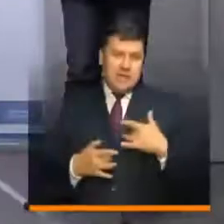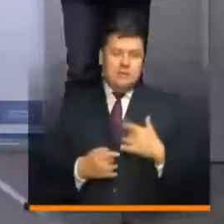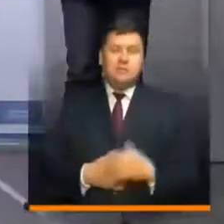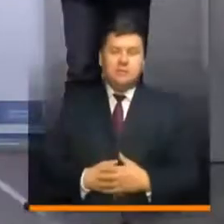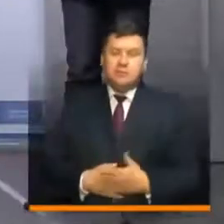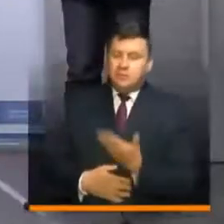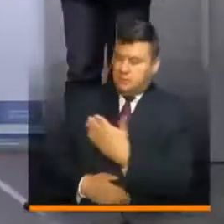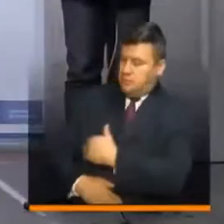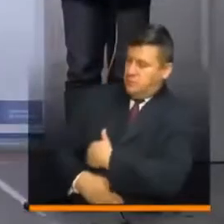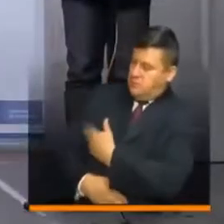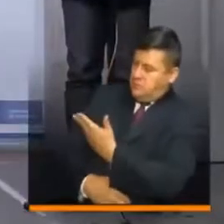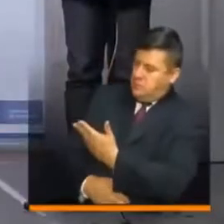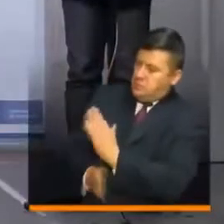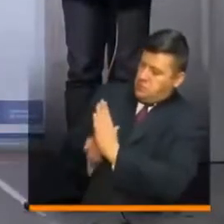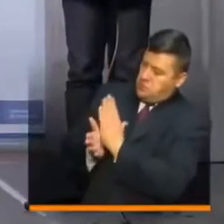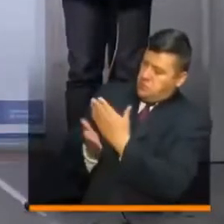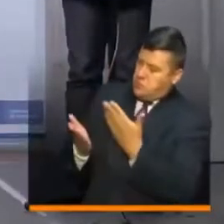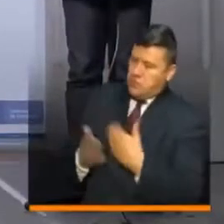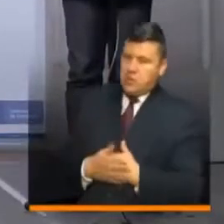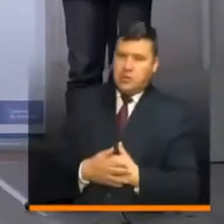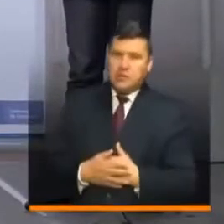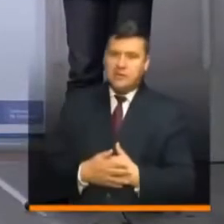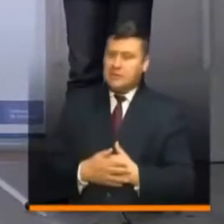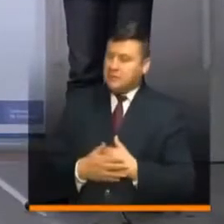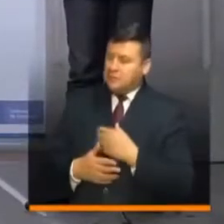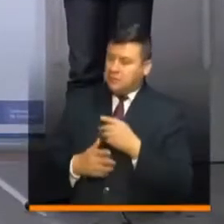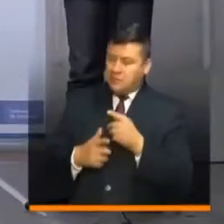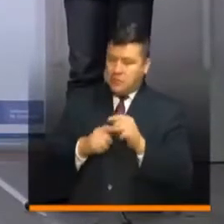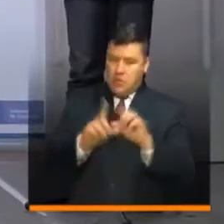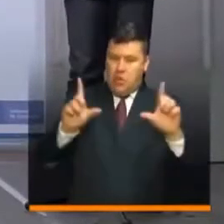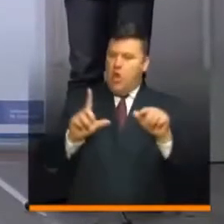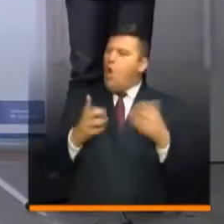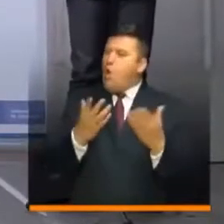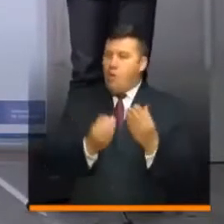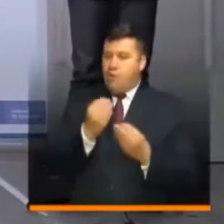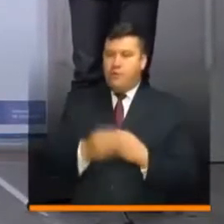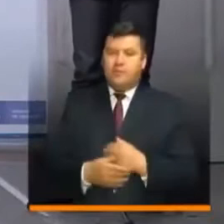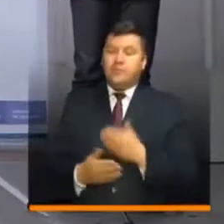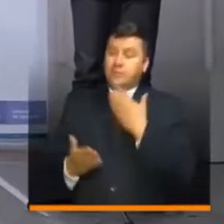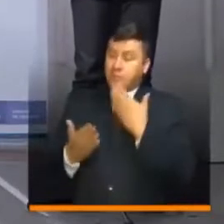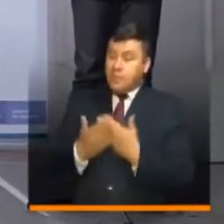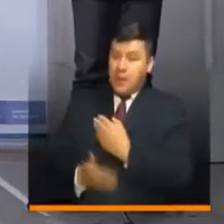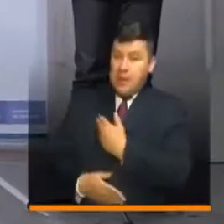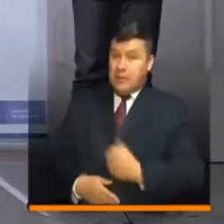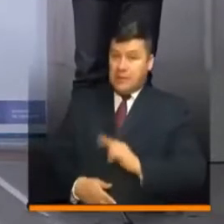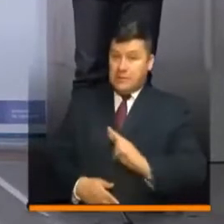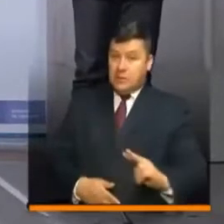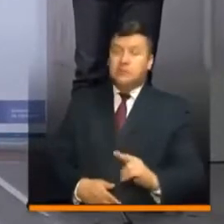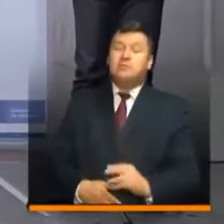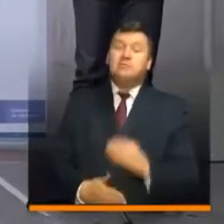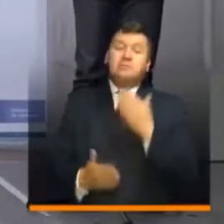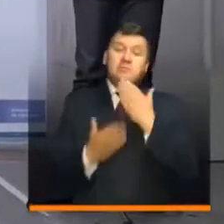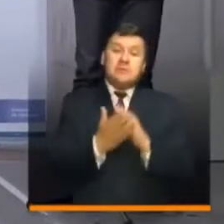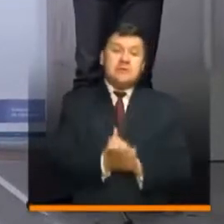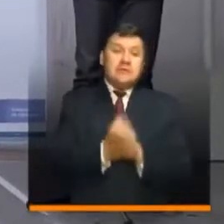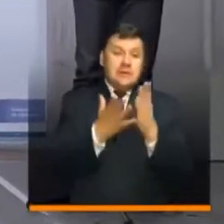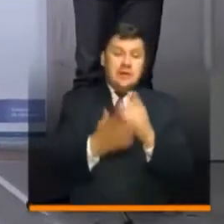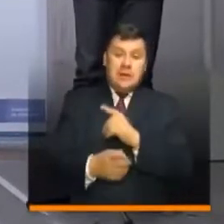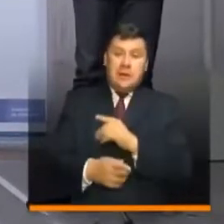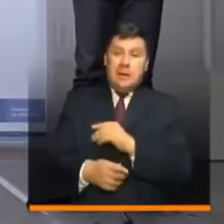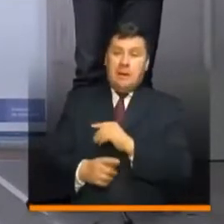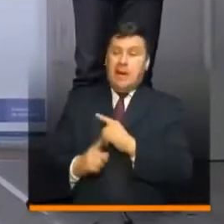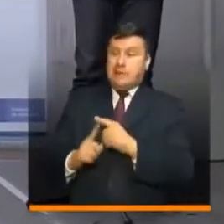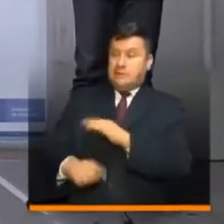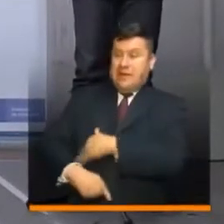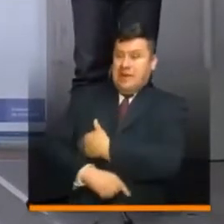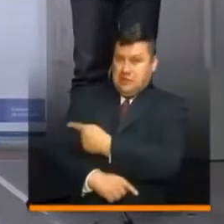ministro cuéntenos cómo funciona entonces el portal por favor gracias vicepresidenta y un saludo muy especial el ex ministro plata